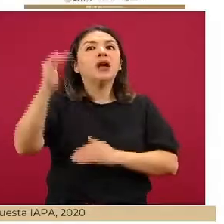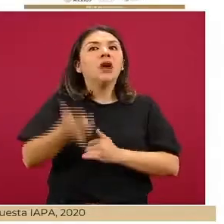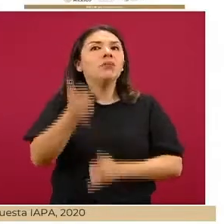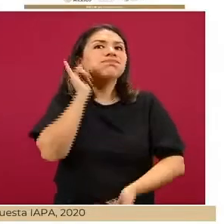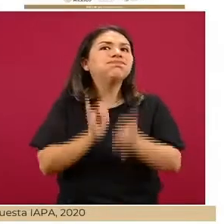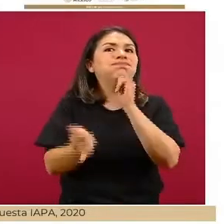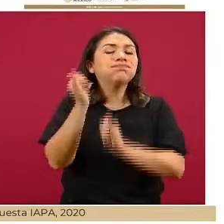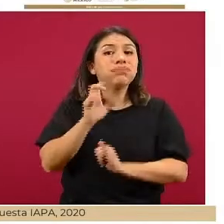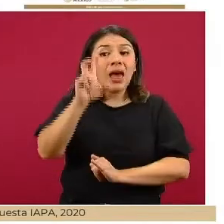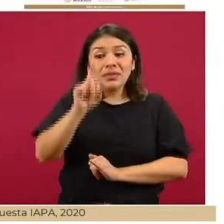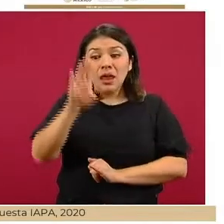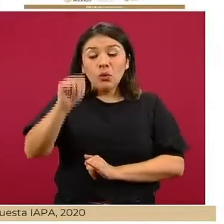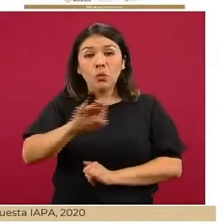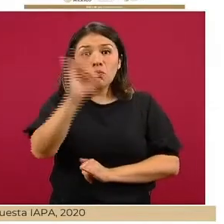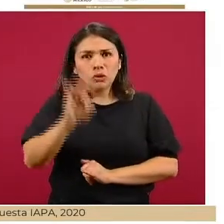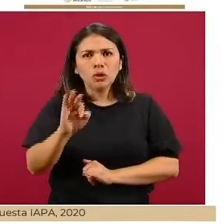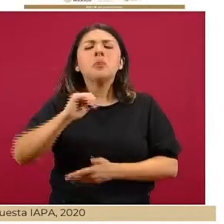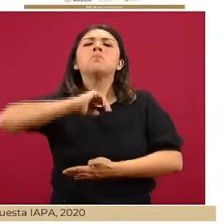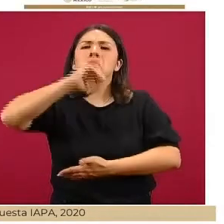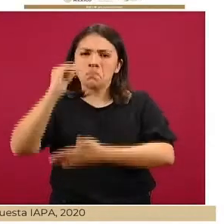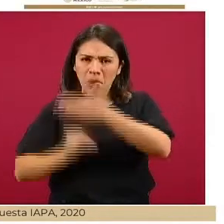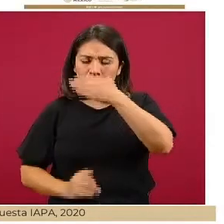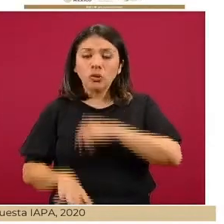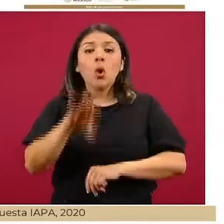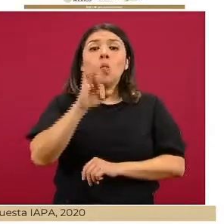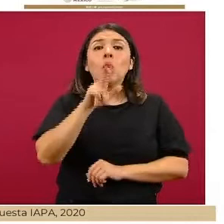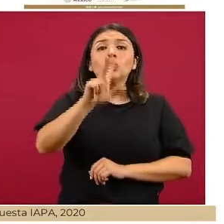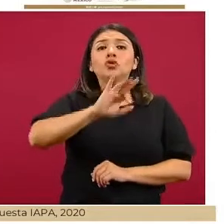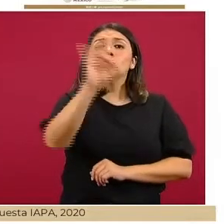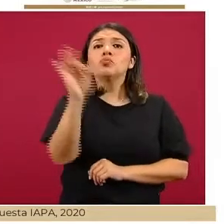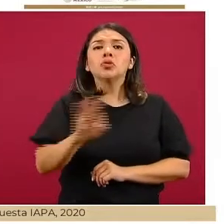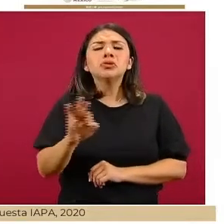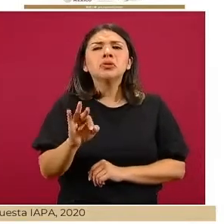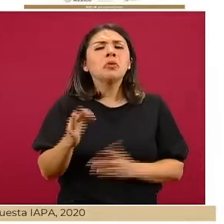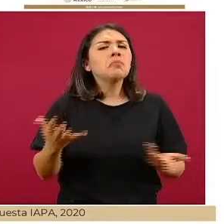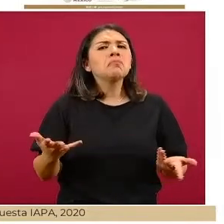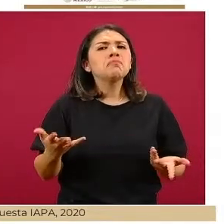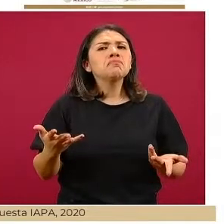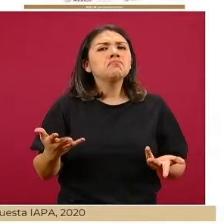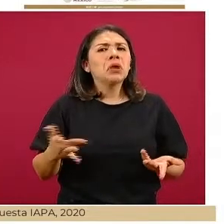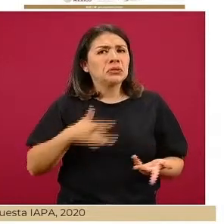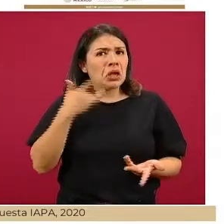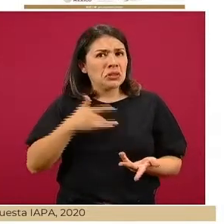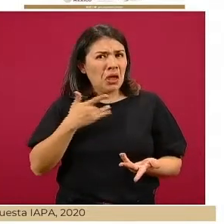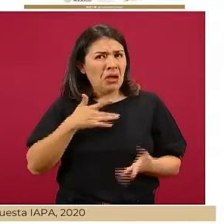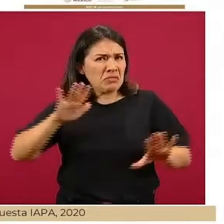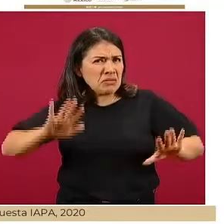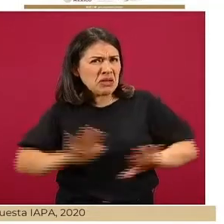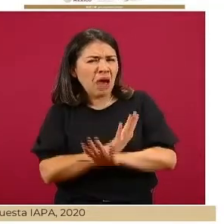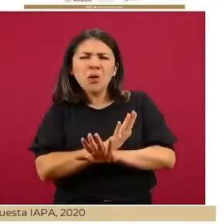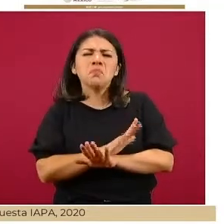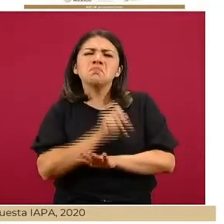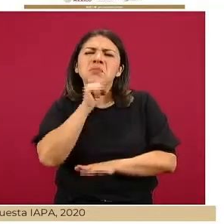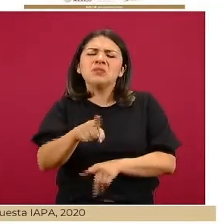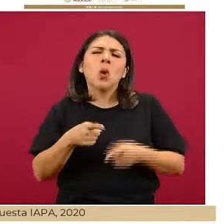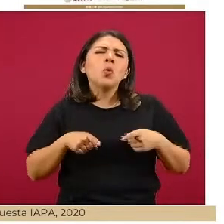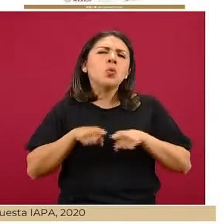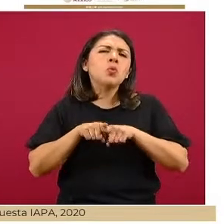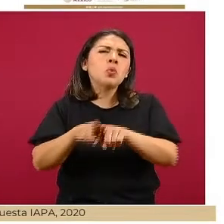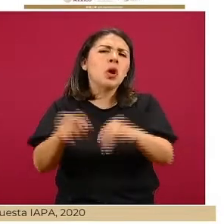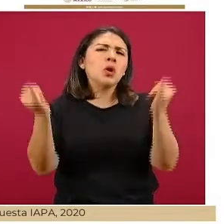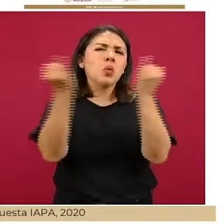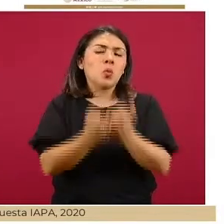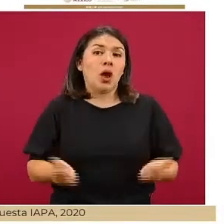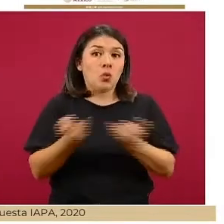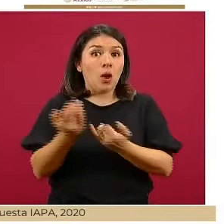alcohol, 39% lo disminuyó y 48% no refiere a haber tenido algún cambio.